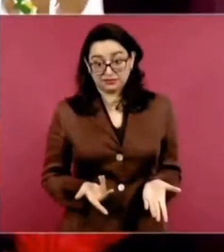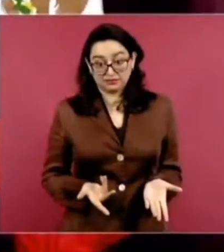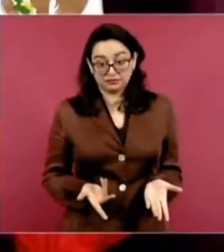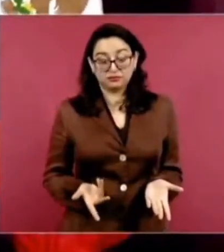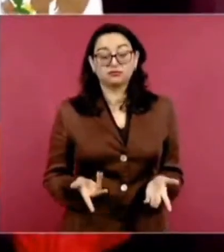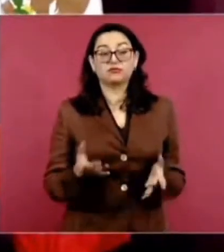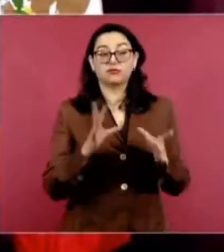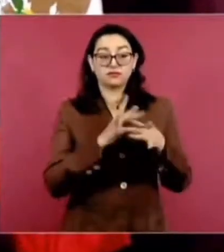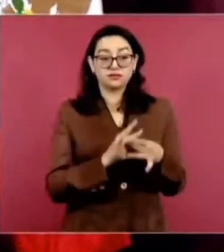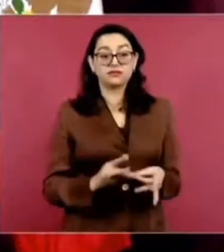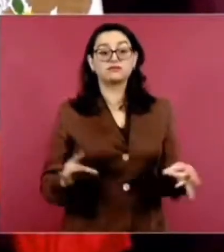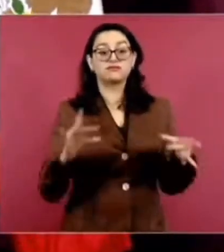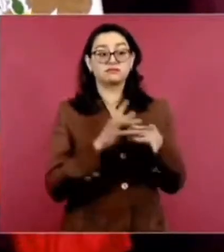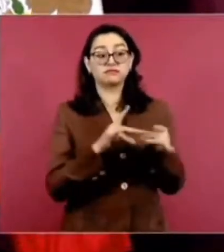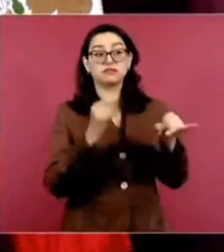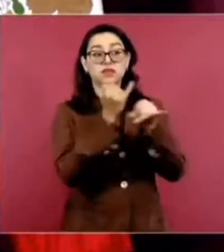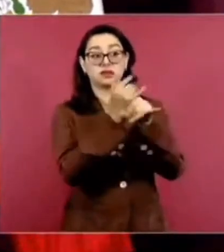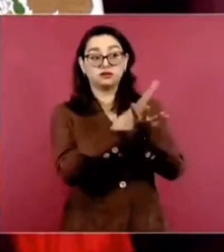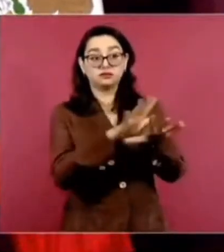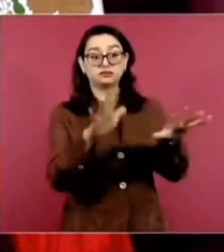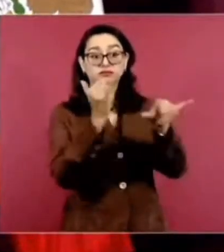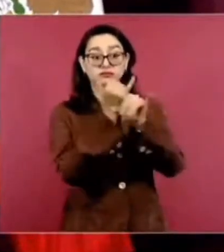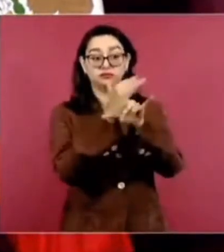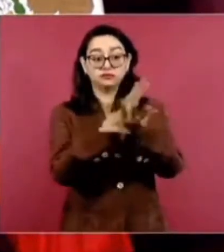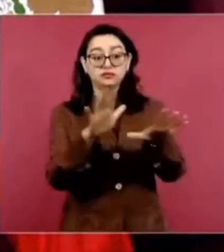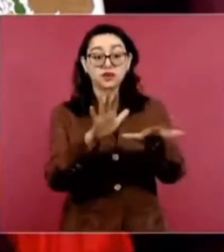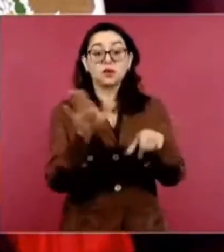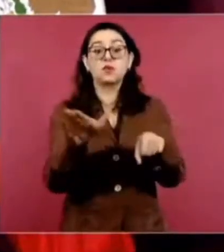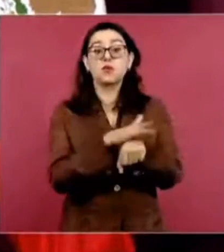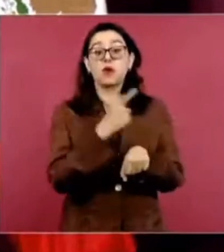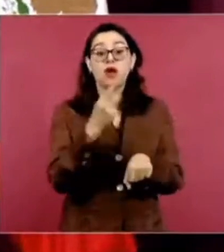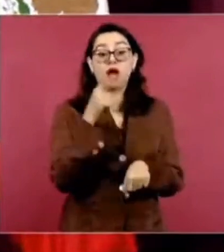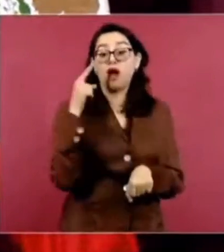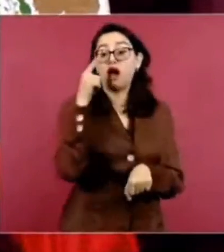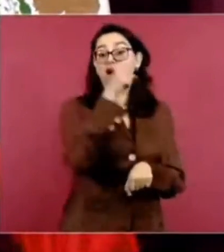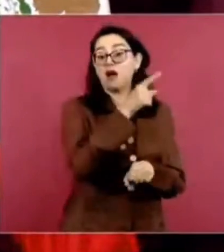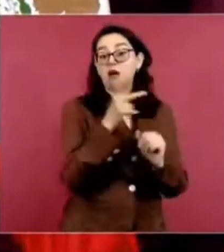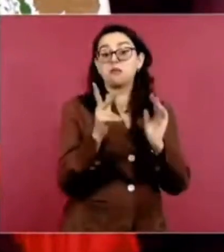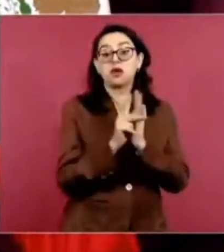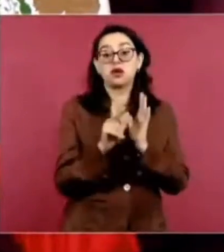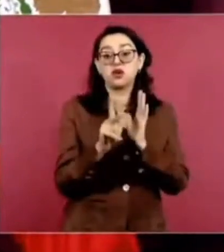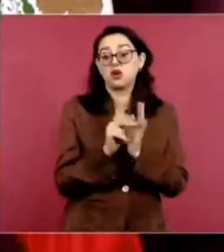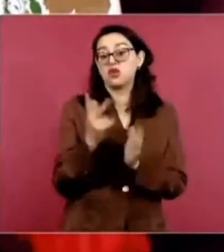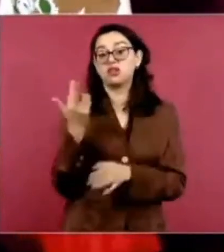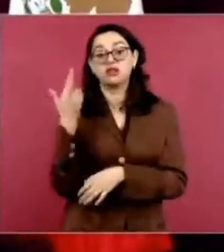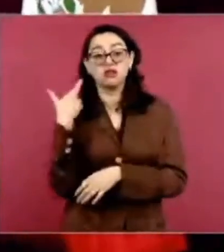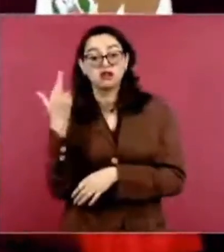orientar a los medios, digo, a los ciudadanos de Estados Unidos